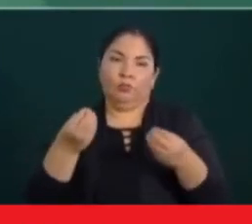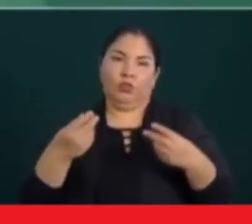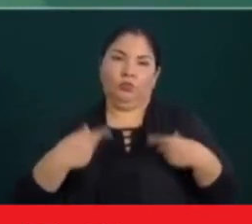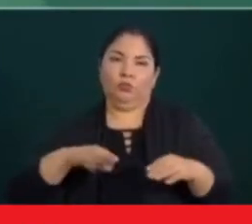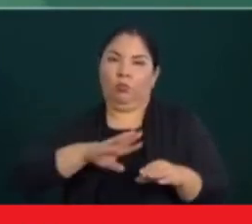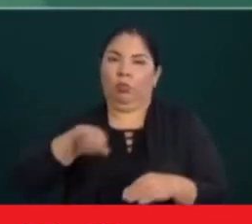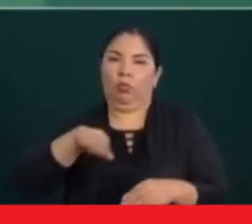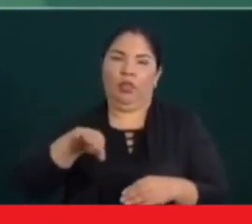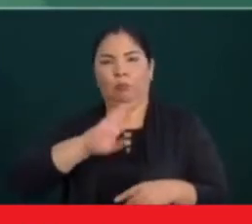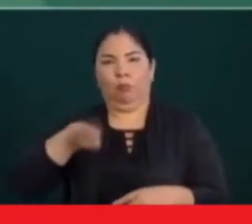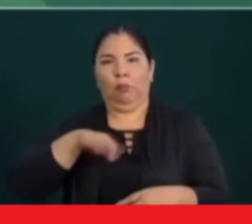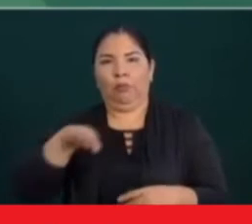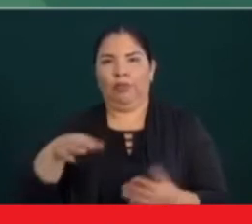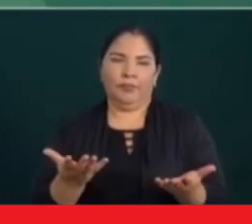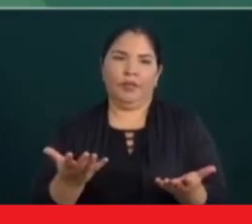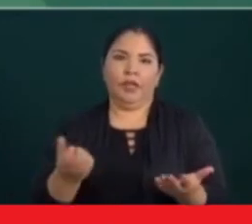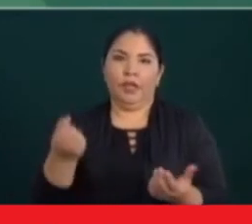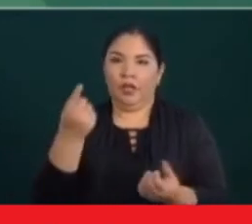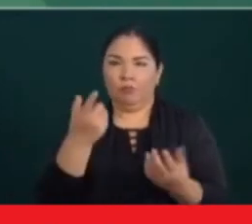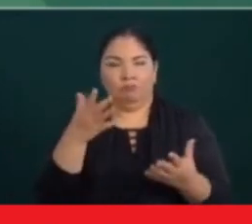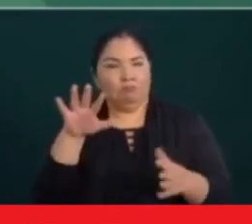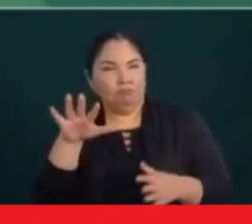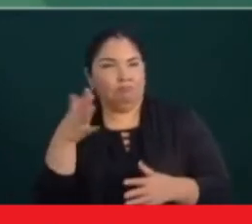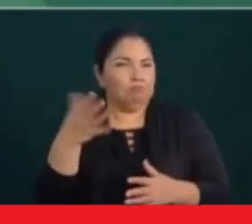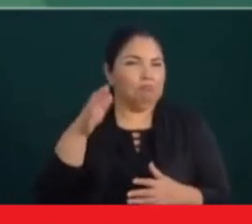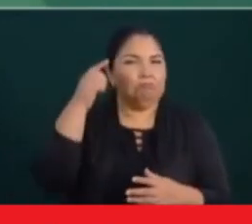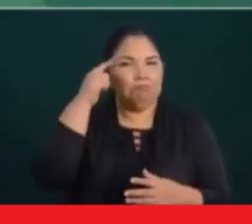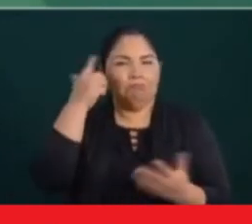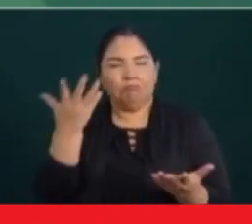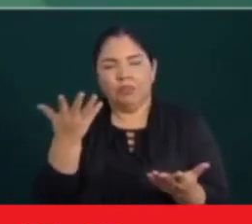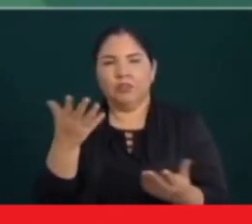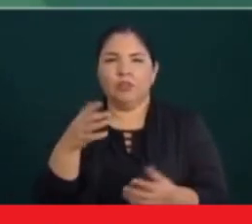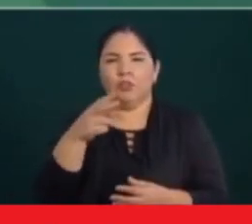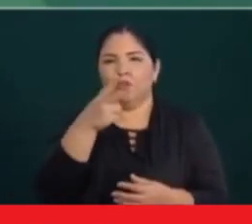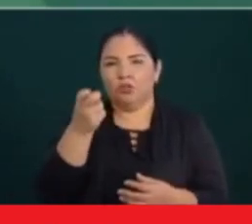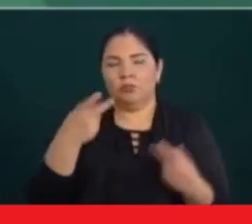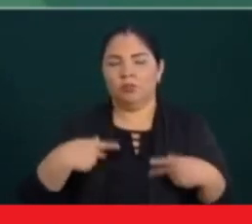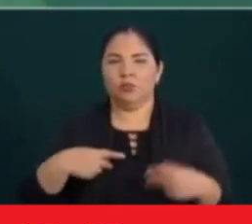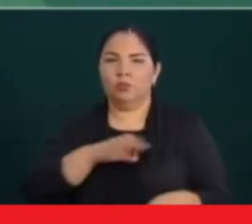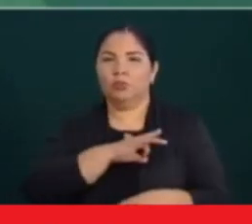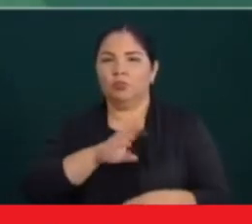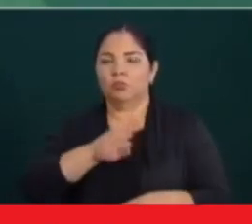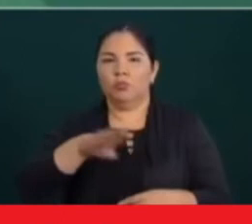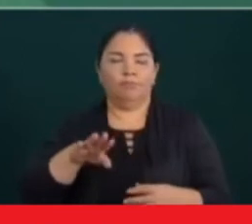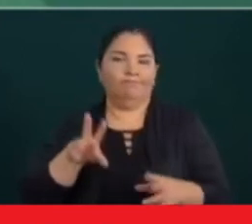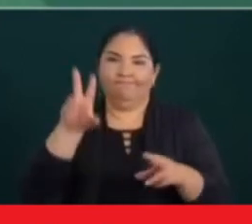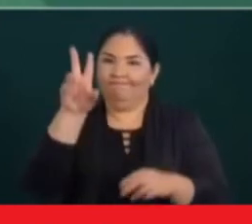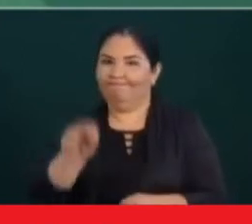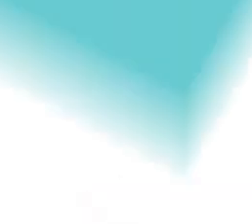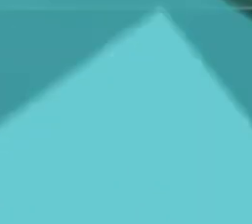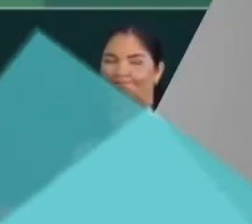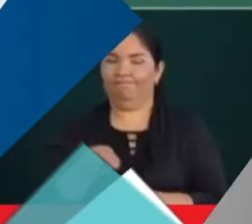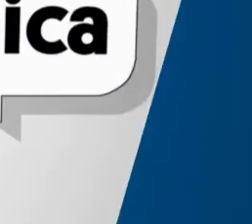de 200 inocentes, según la estimación que se hizo en ese momento. Y dije, no.